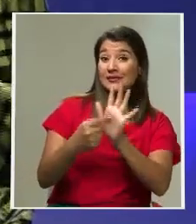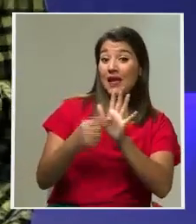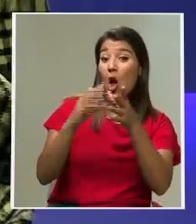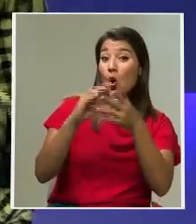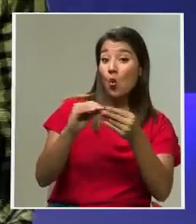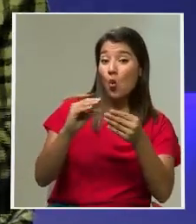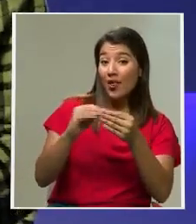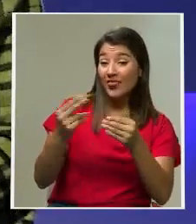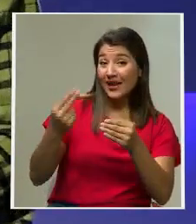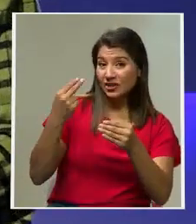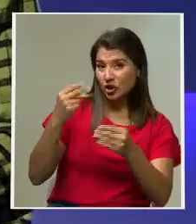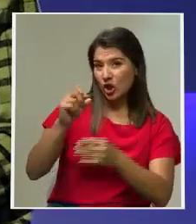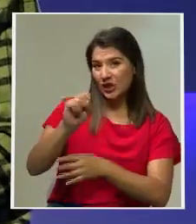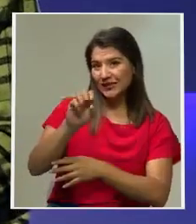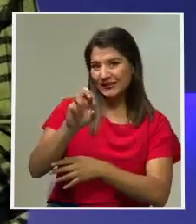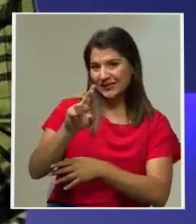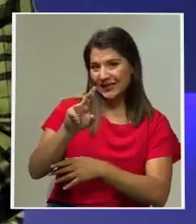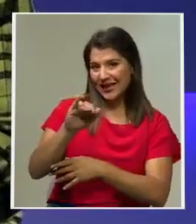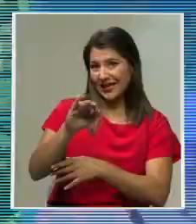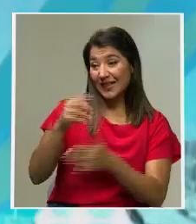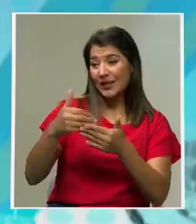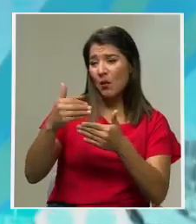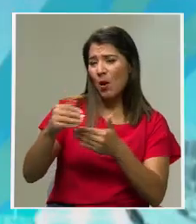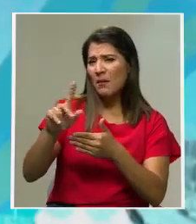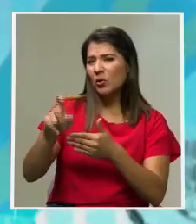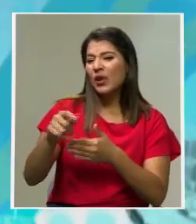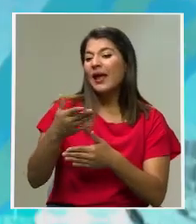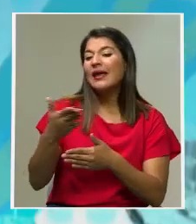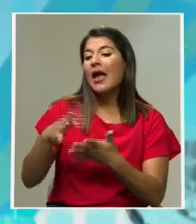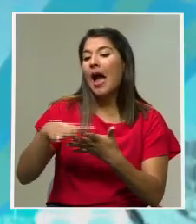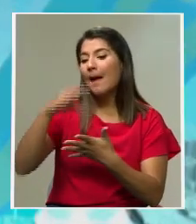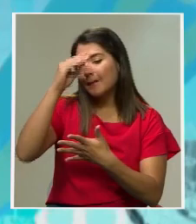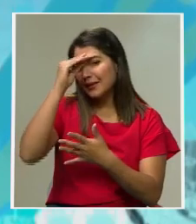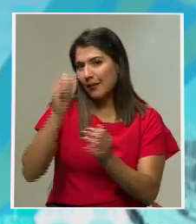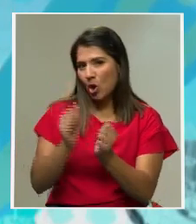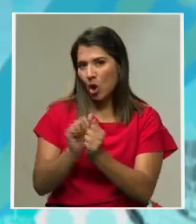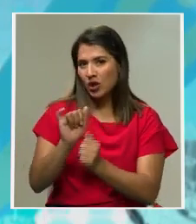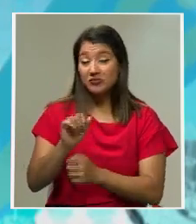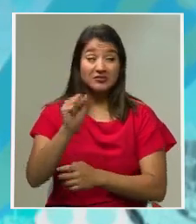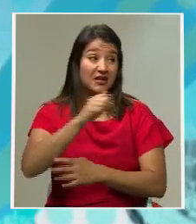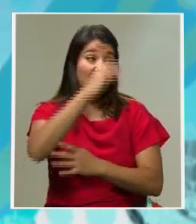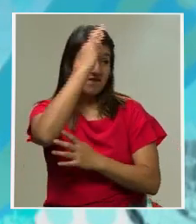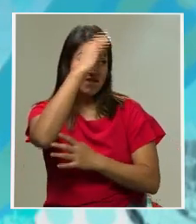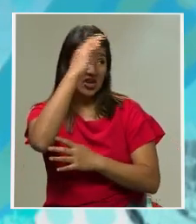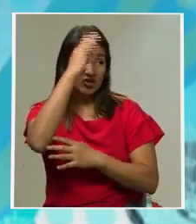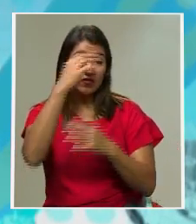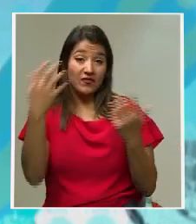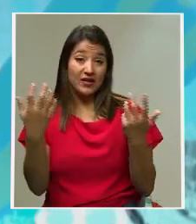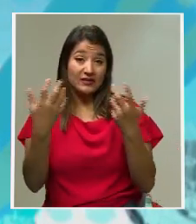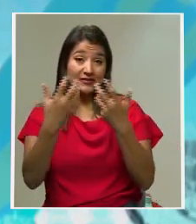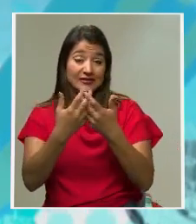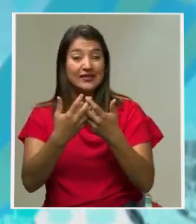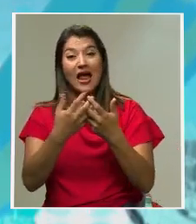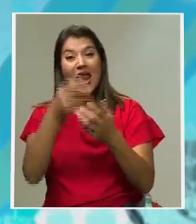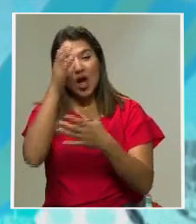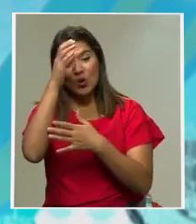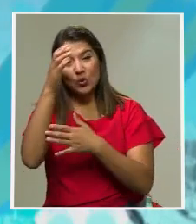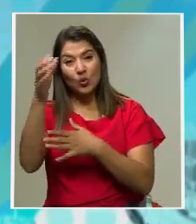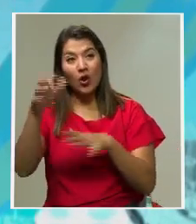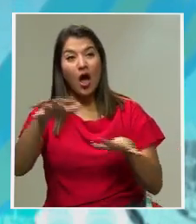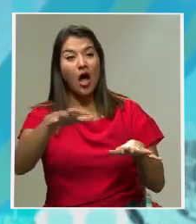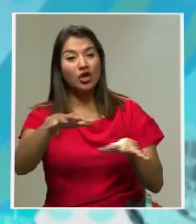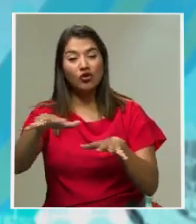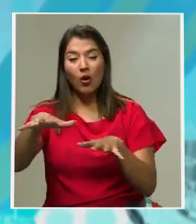leer como parte de nuestra cultura. Me parece lindísimo, filosofía aplicada a la cultura zombie. María